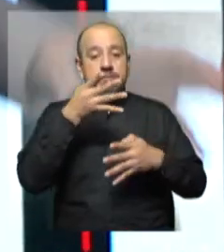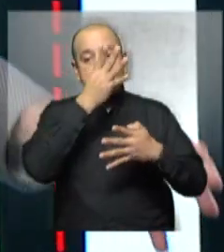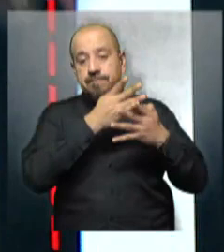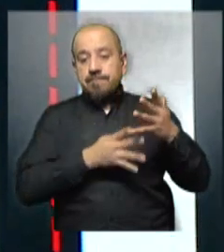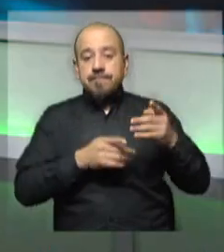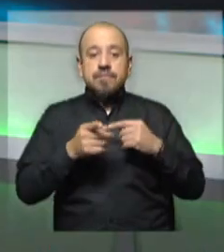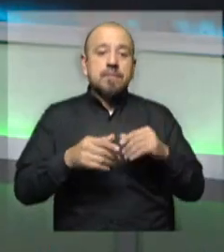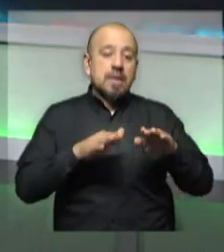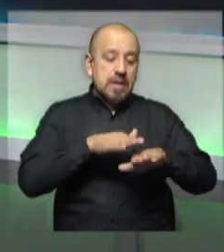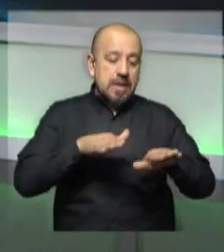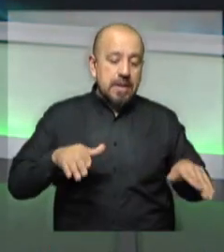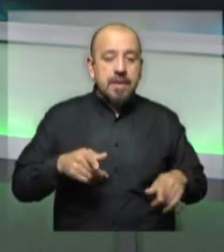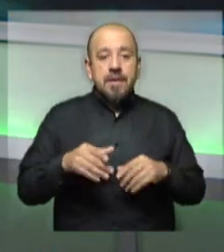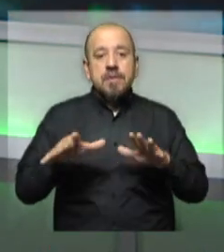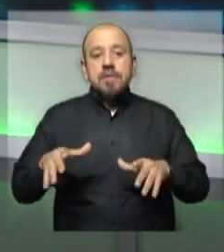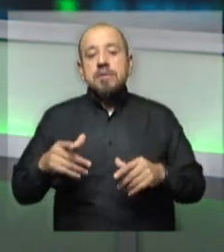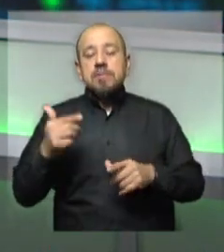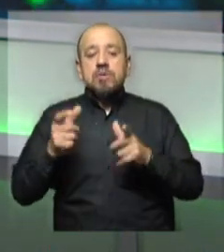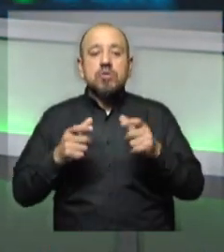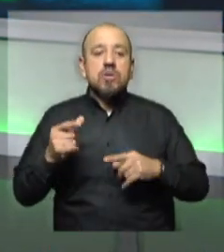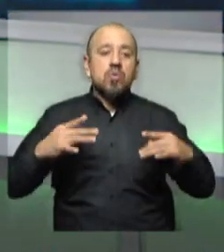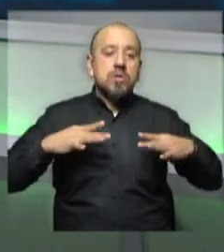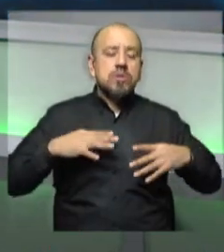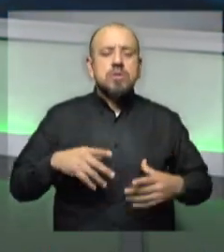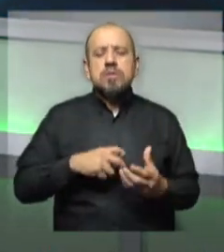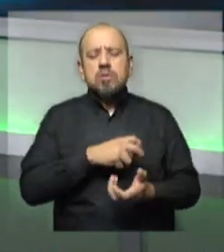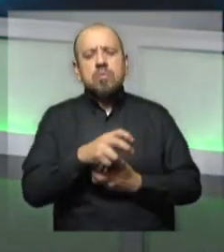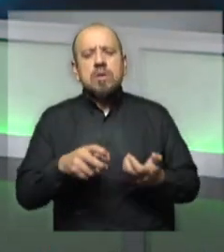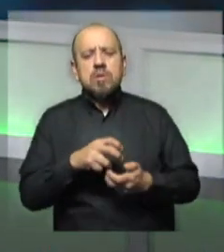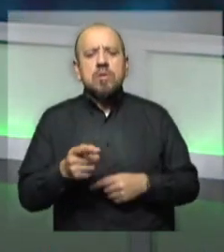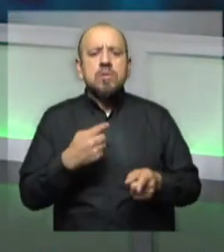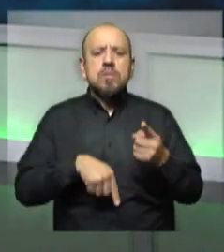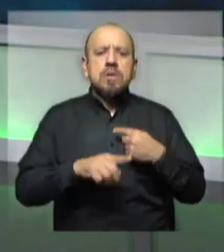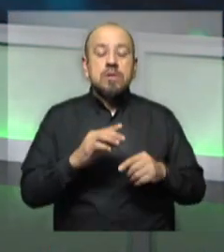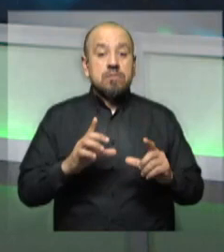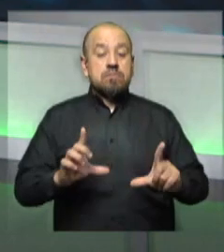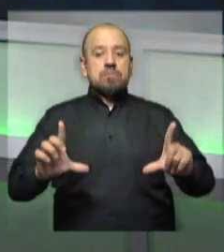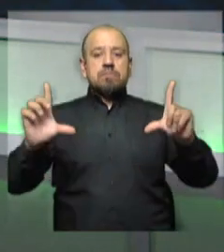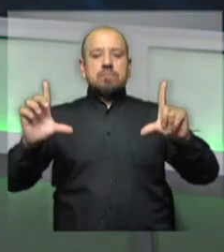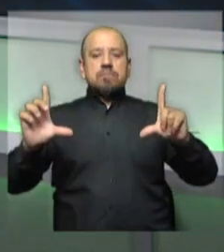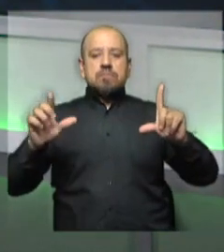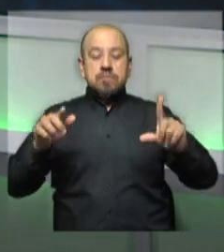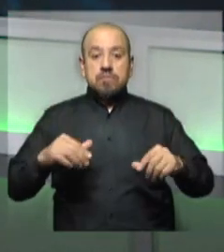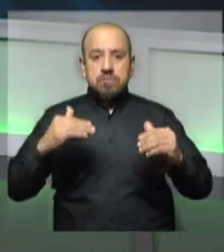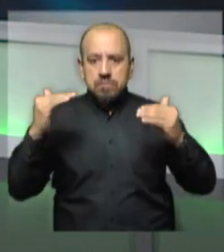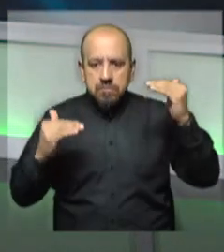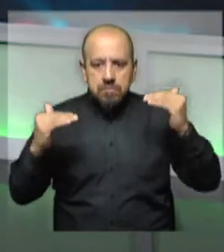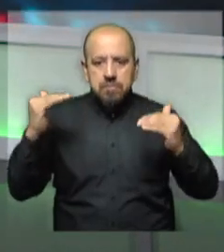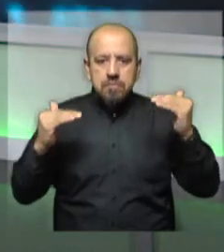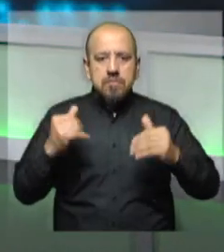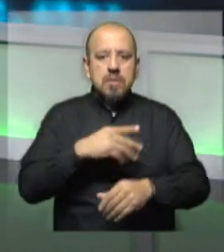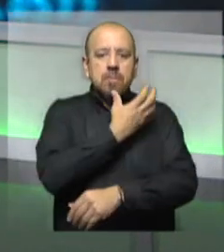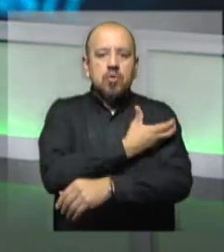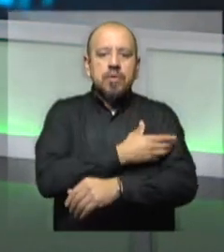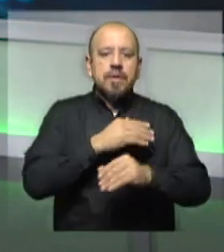niños viviendo en hogares donde hay gente que depende de jubilaciones esto sumamente complejo pero no deja de hacer una foto impactante la diferencia que hay en la pobreza infantil Que obviamente